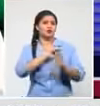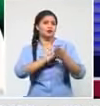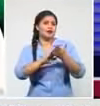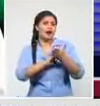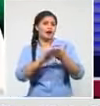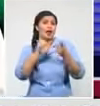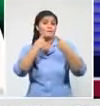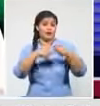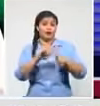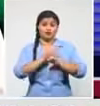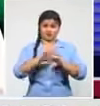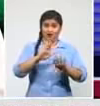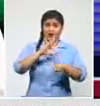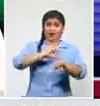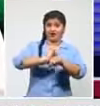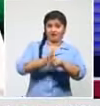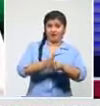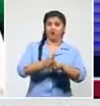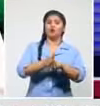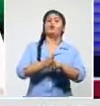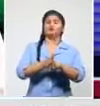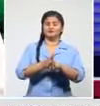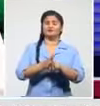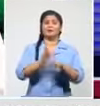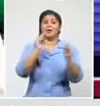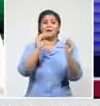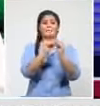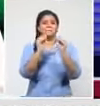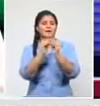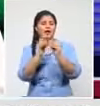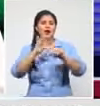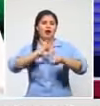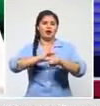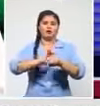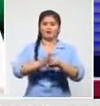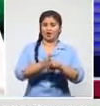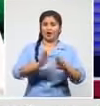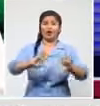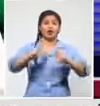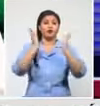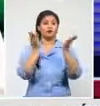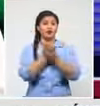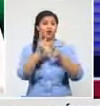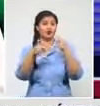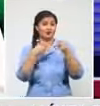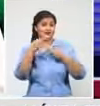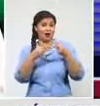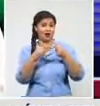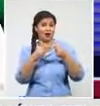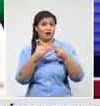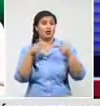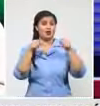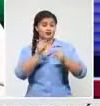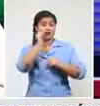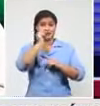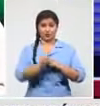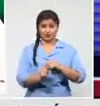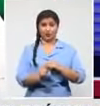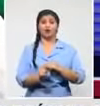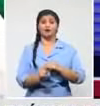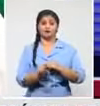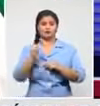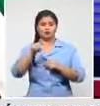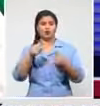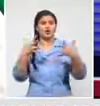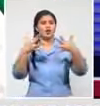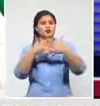incubación. Y por lo tanto, todo lo que se haga, pues tiene que ver para protegernos